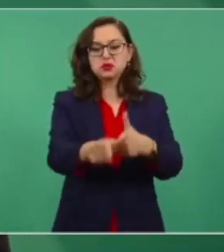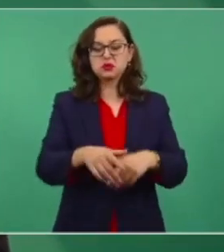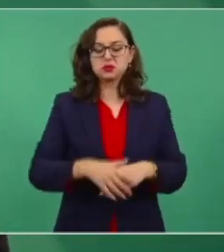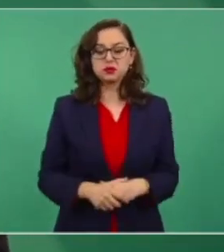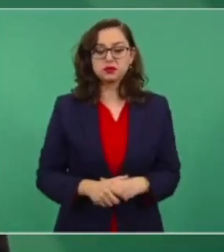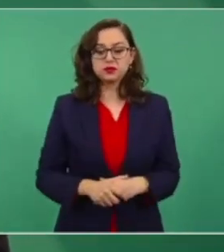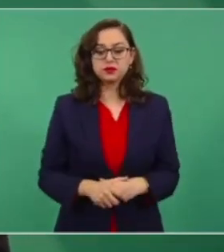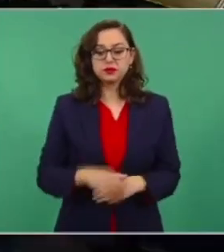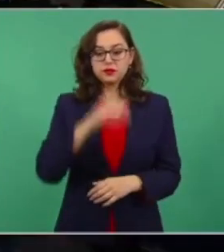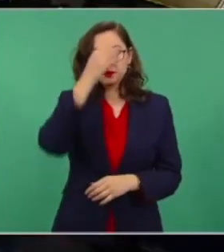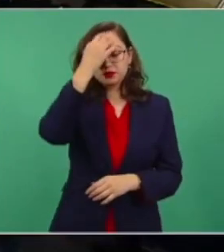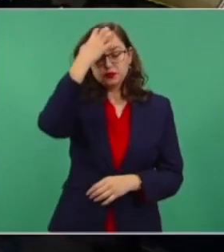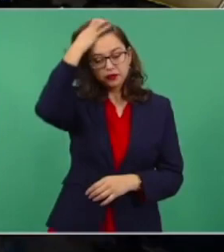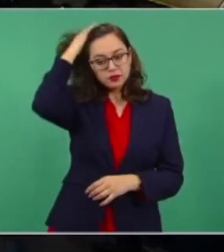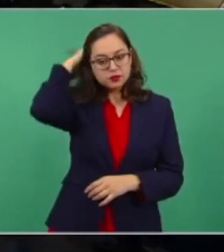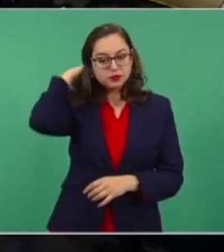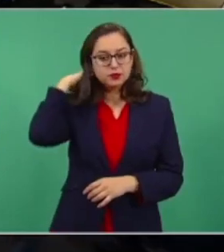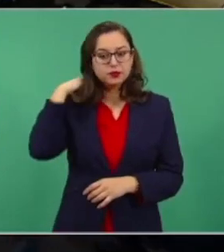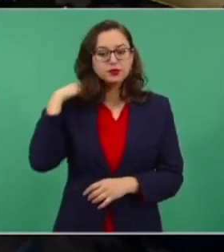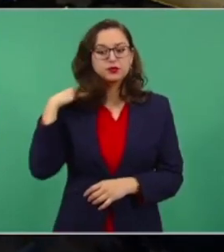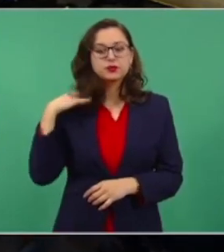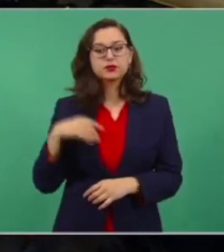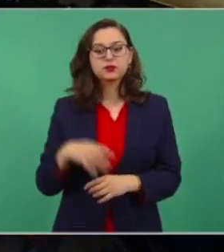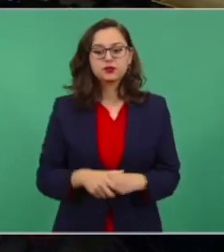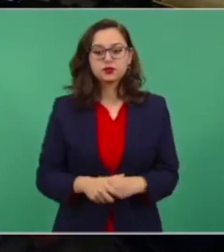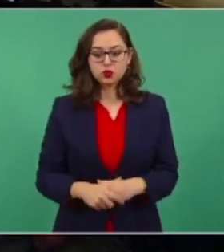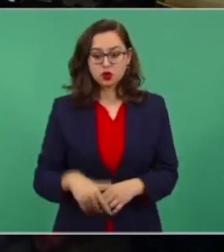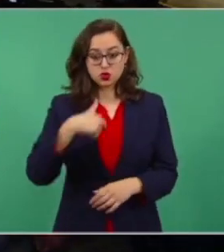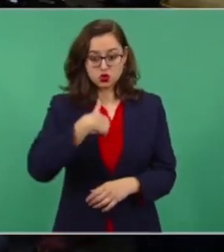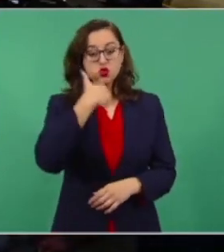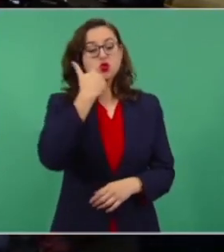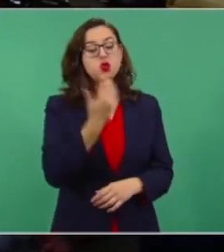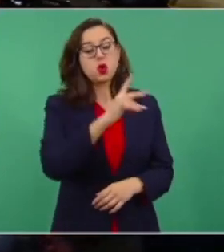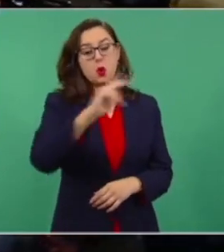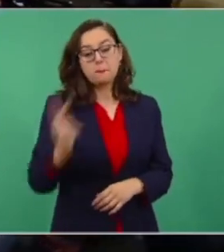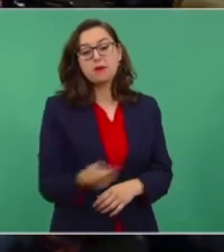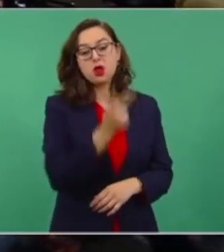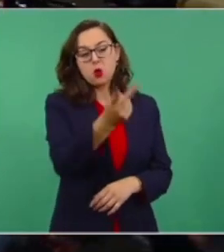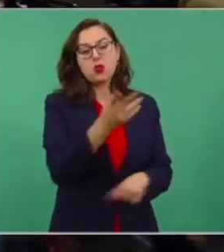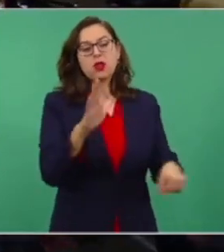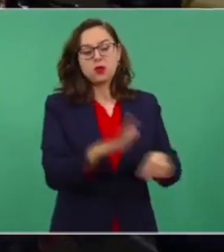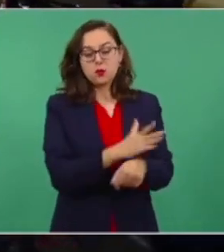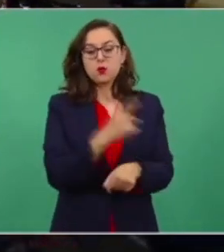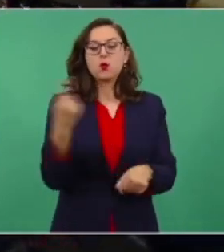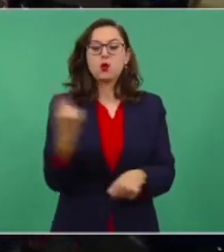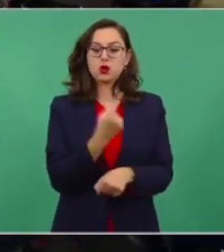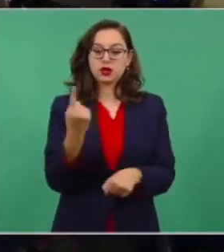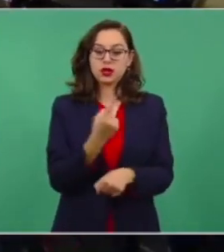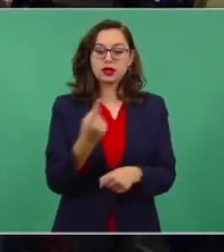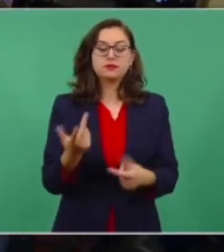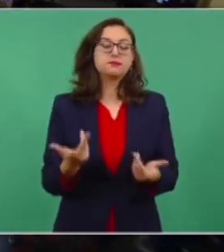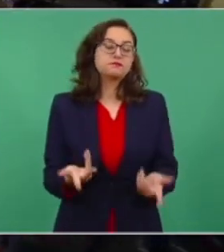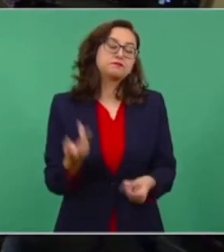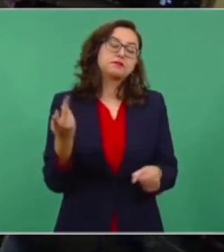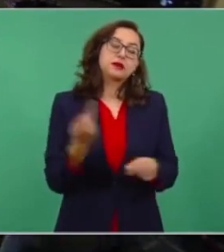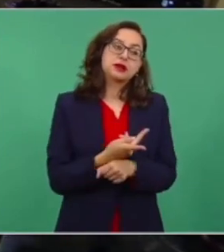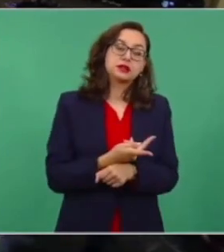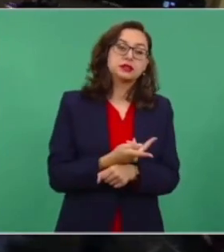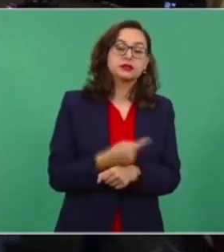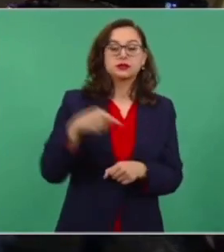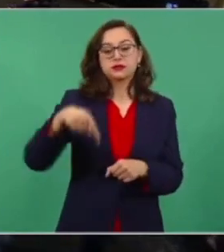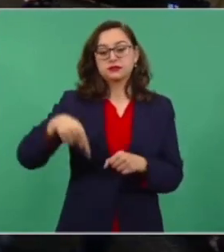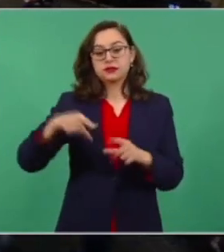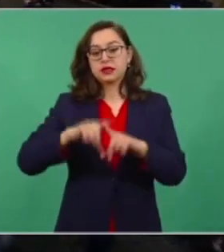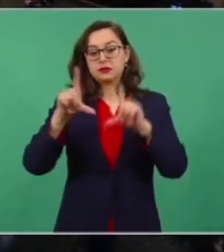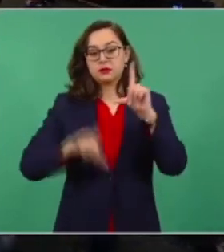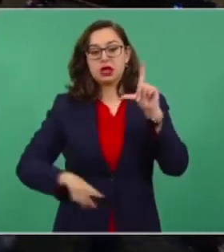Le hago este comentario, señor presidente, porque bueno, yo sé que existen muchos usuarios. Yo